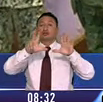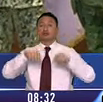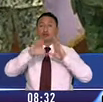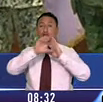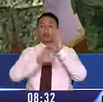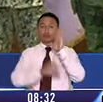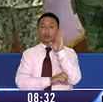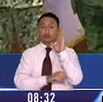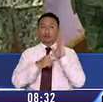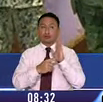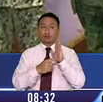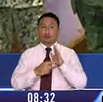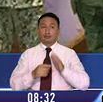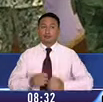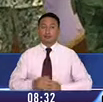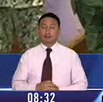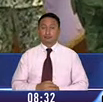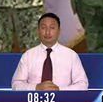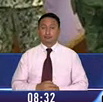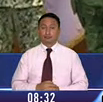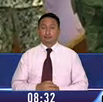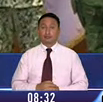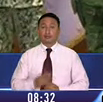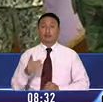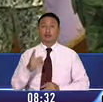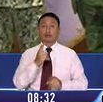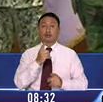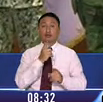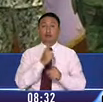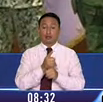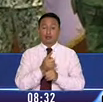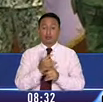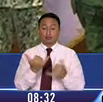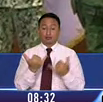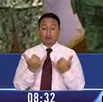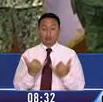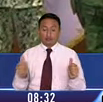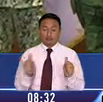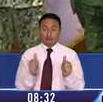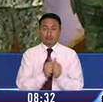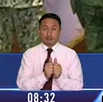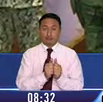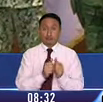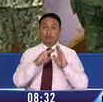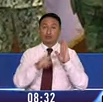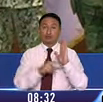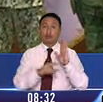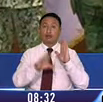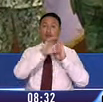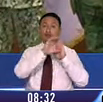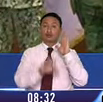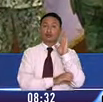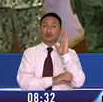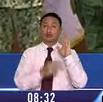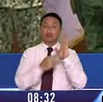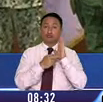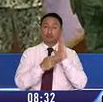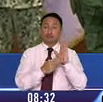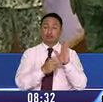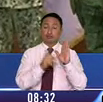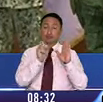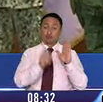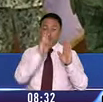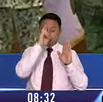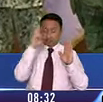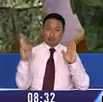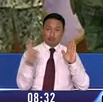de la República. Por tanto, está sujeta a una norma constitucional y debe ser respetada